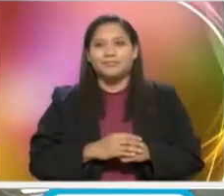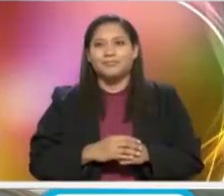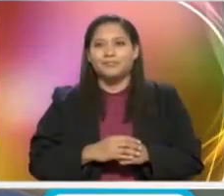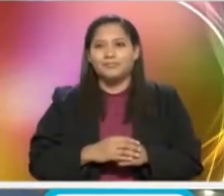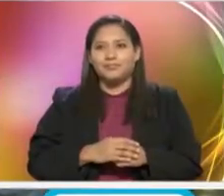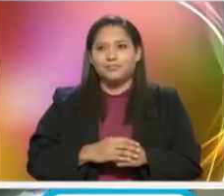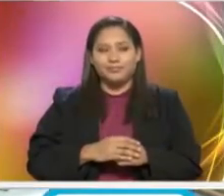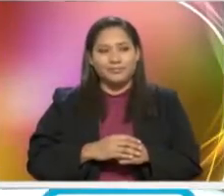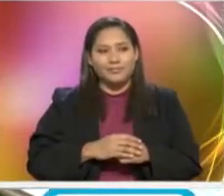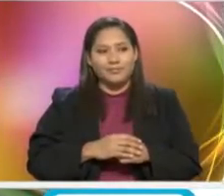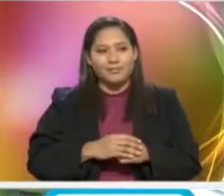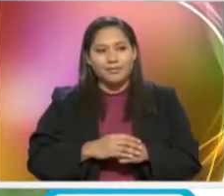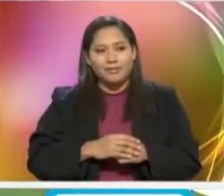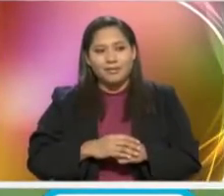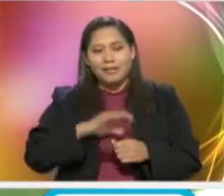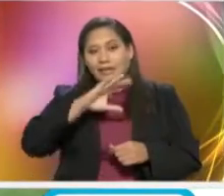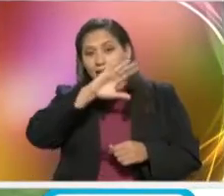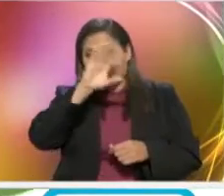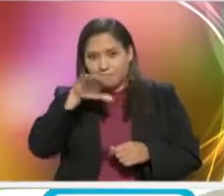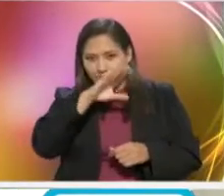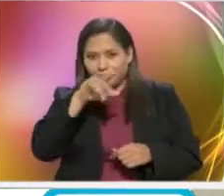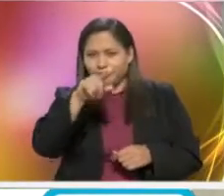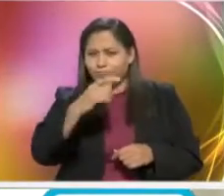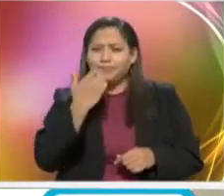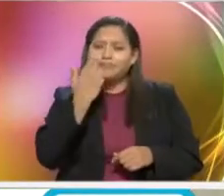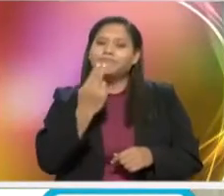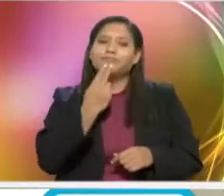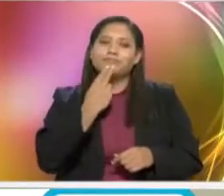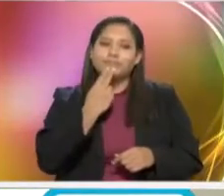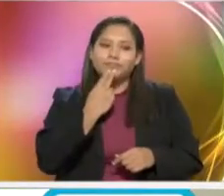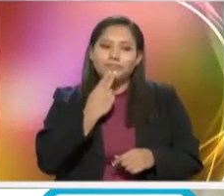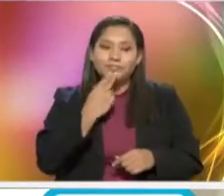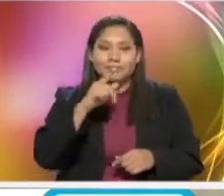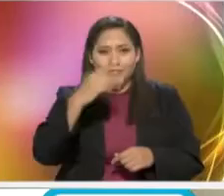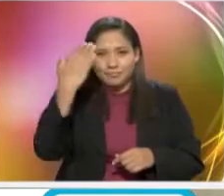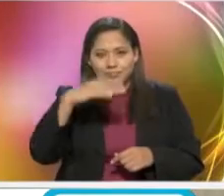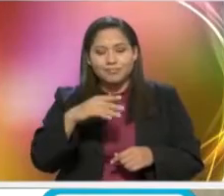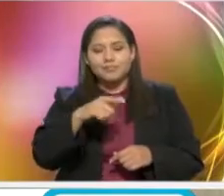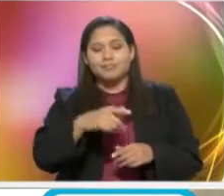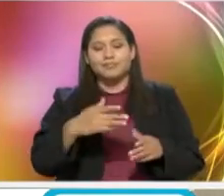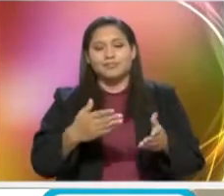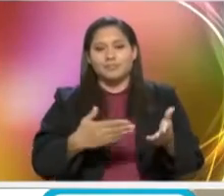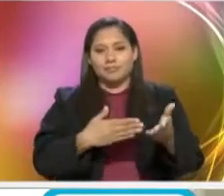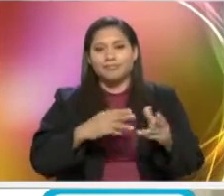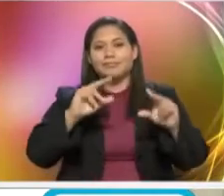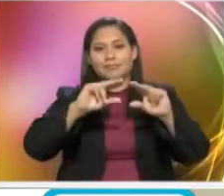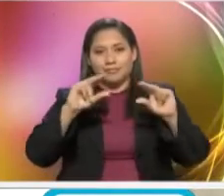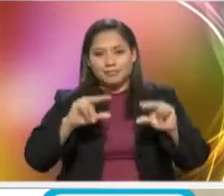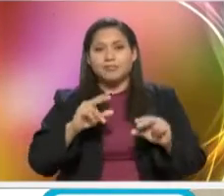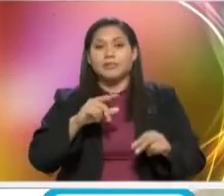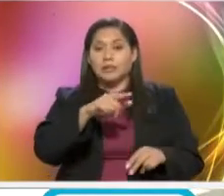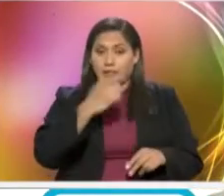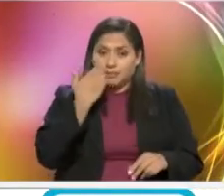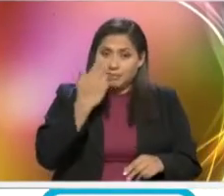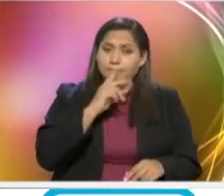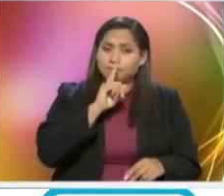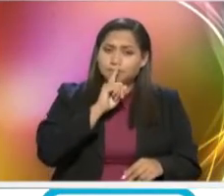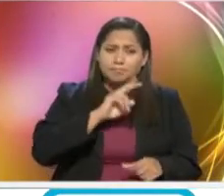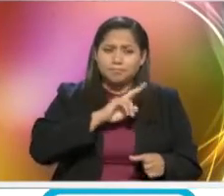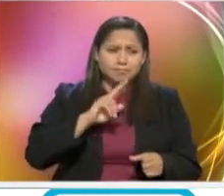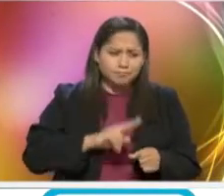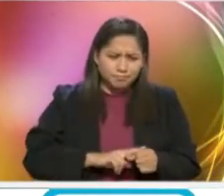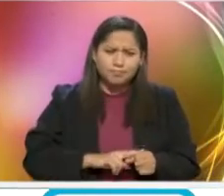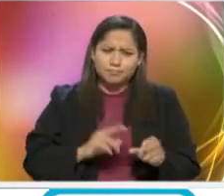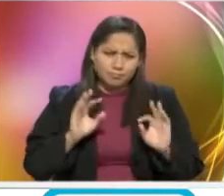el mango, y el mango, si ustedes lo quieren utilizar, por eso en la receta viene hielo. Si ustedes quieren utilizar el natural, que obviamente está